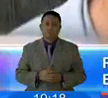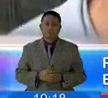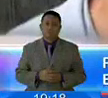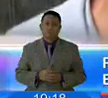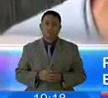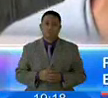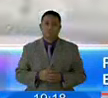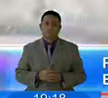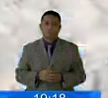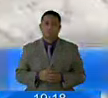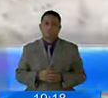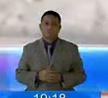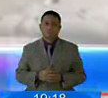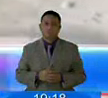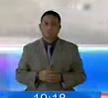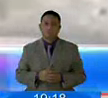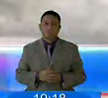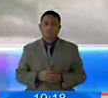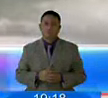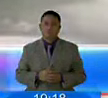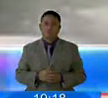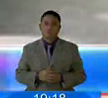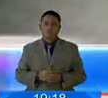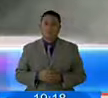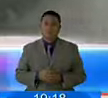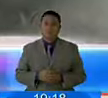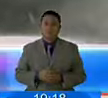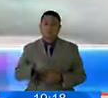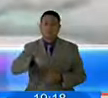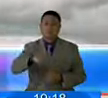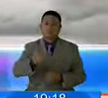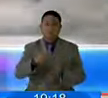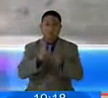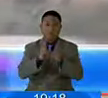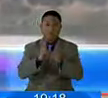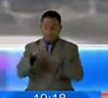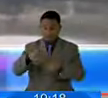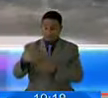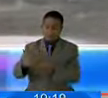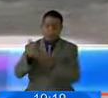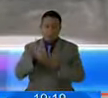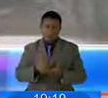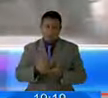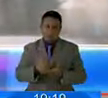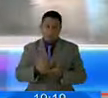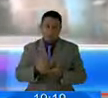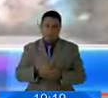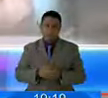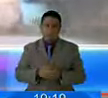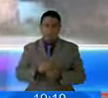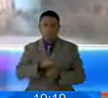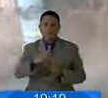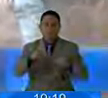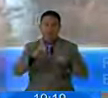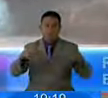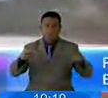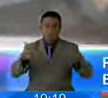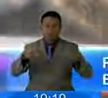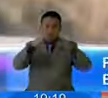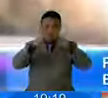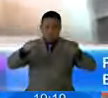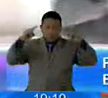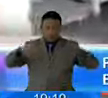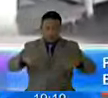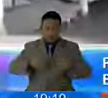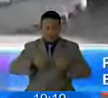Todo es. Aquí tenemos ayuda con los vecinos que no le han pasado nada, nos han ayudado con la colchón, tordo,